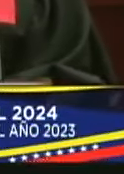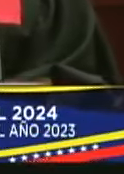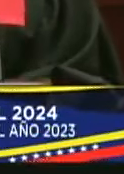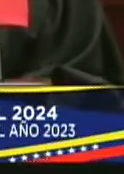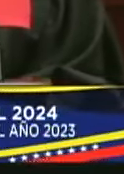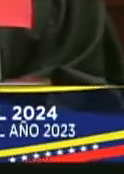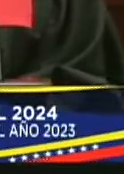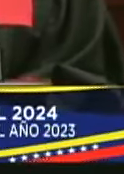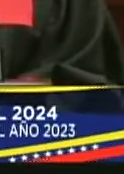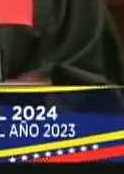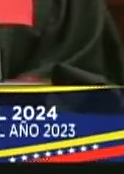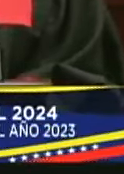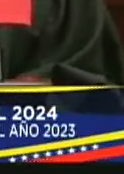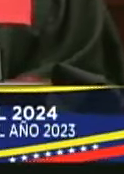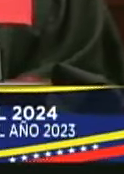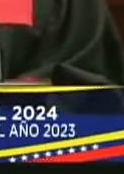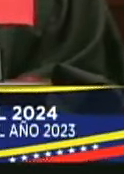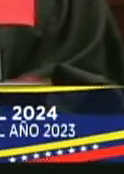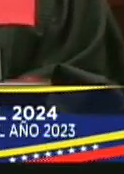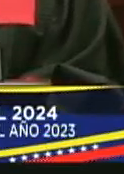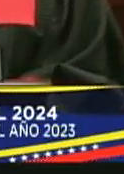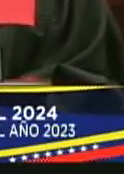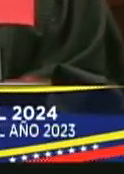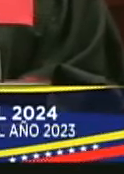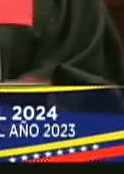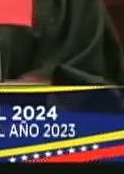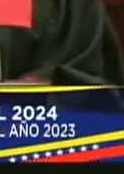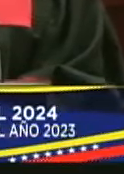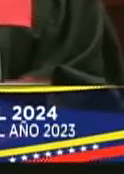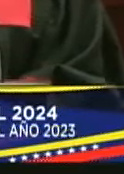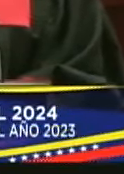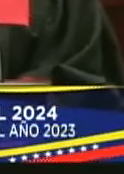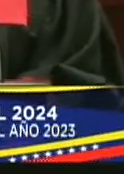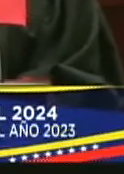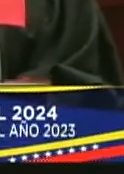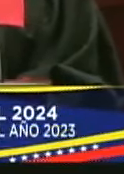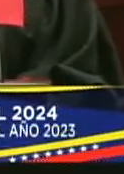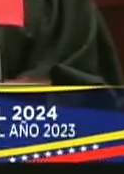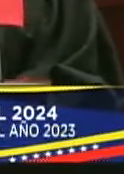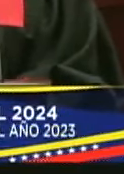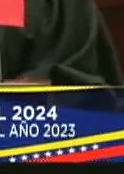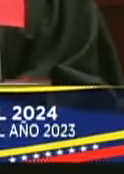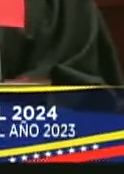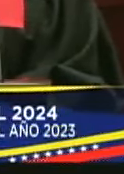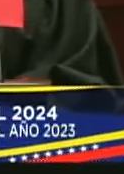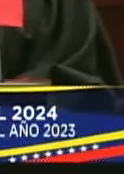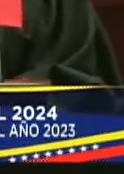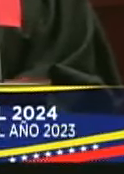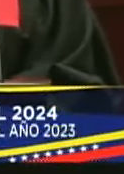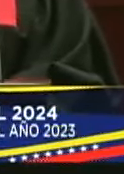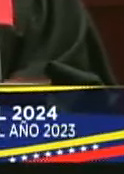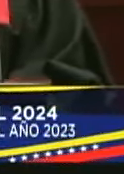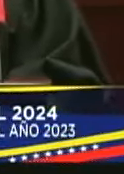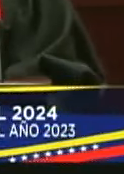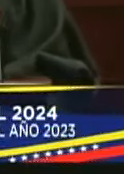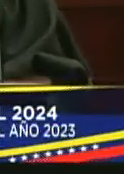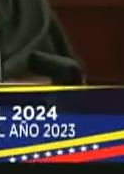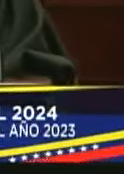generaba excedentes económicos que eran transferidos a los centros de financiamiento